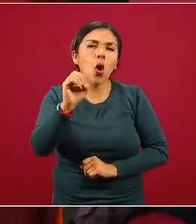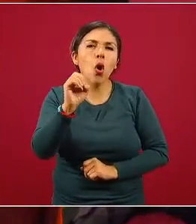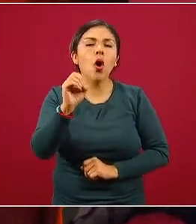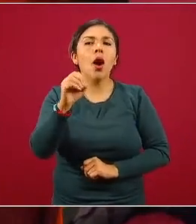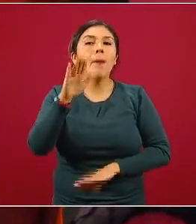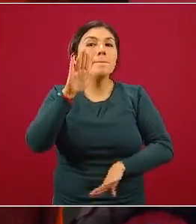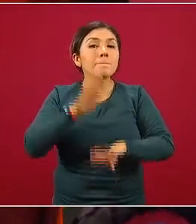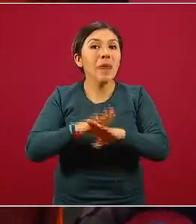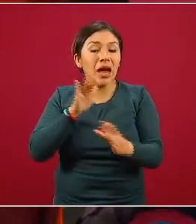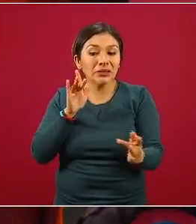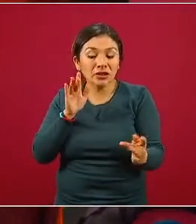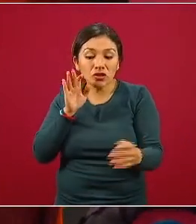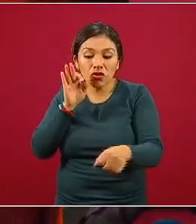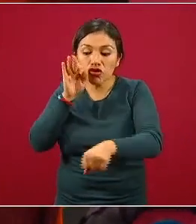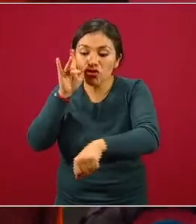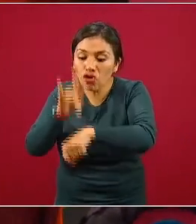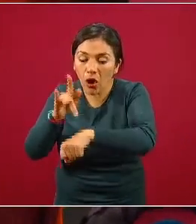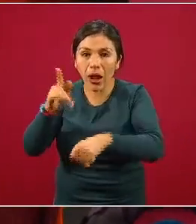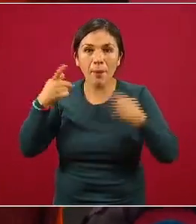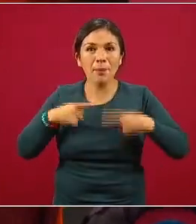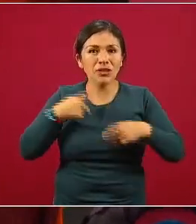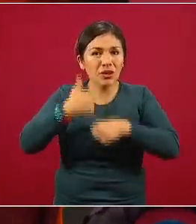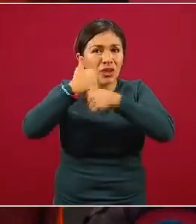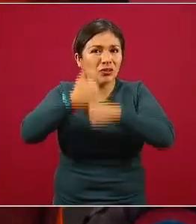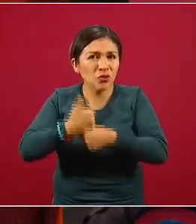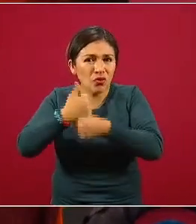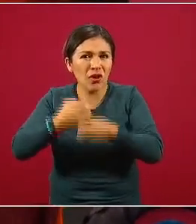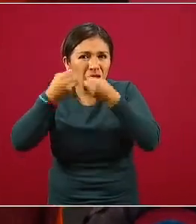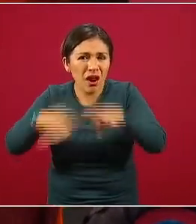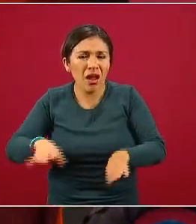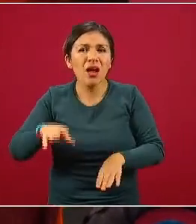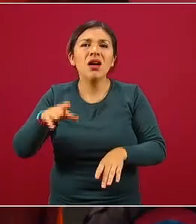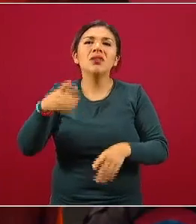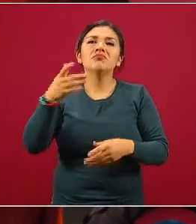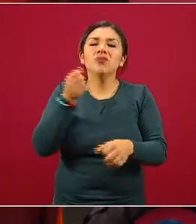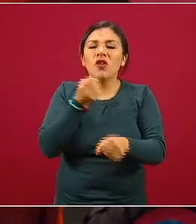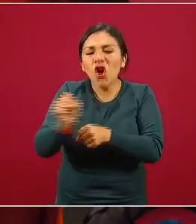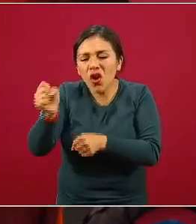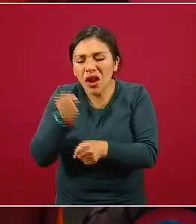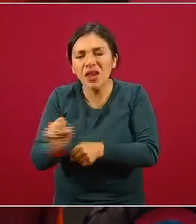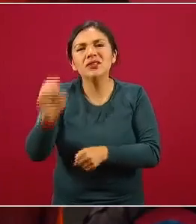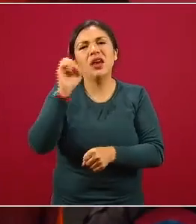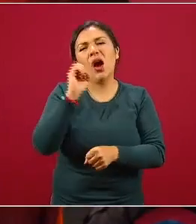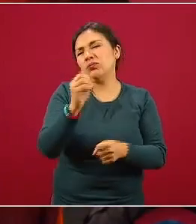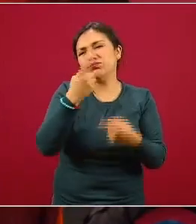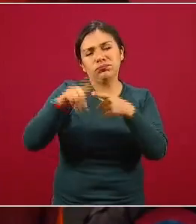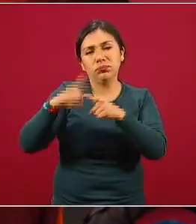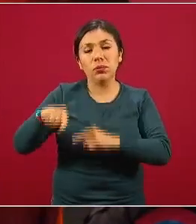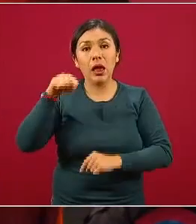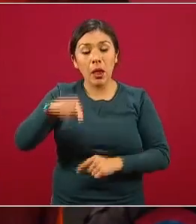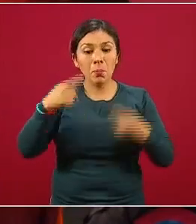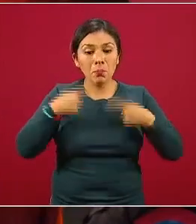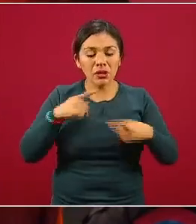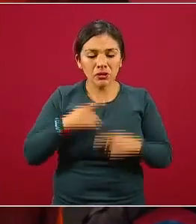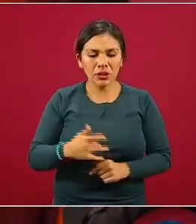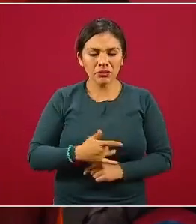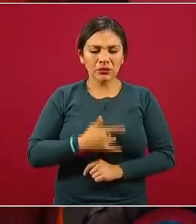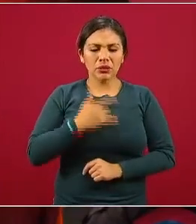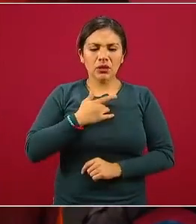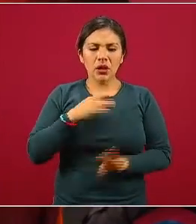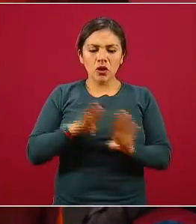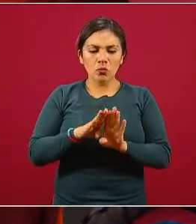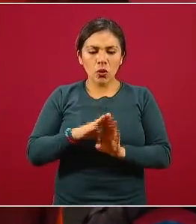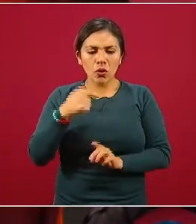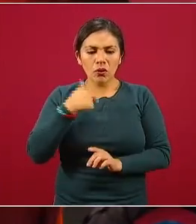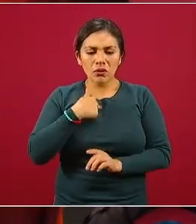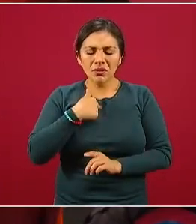más contacto con víctimas ya sea de algún desastre, de violencia, y que van generando una